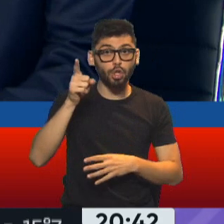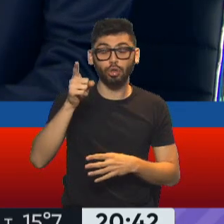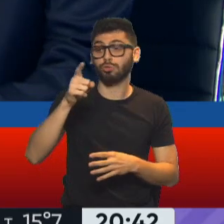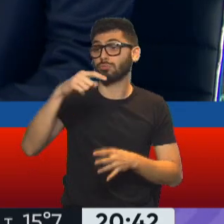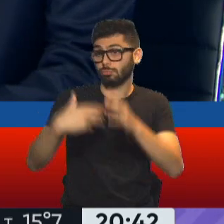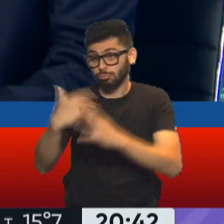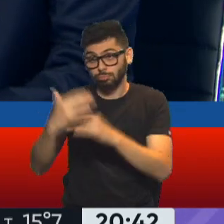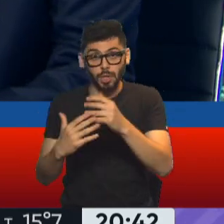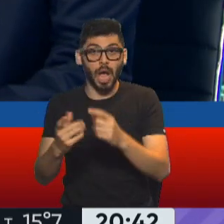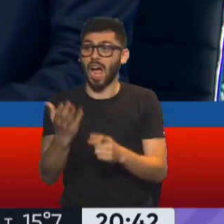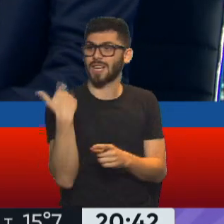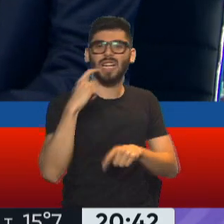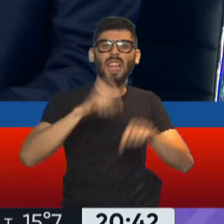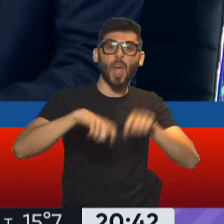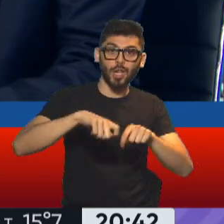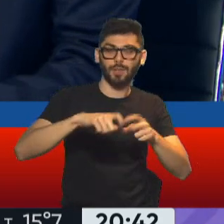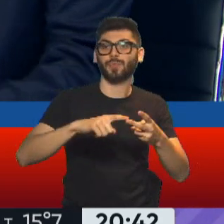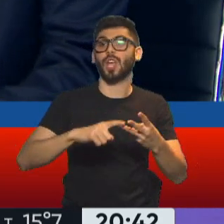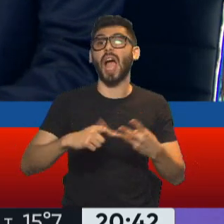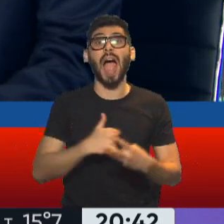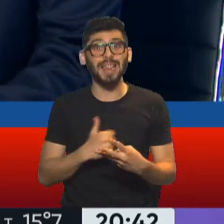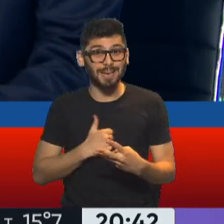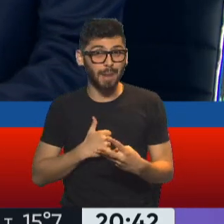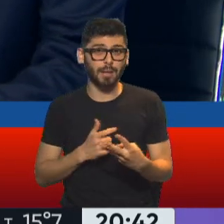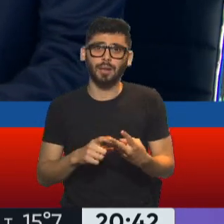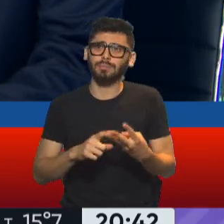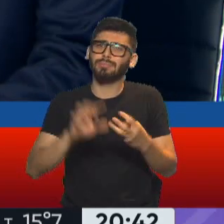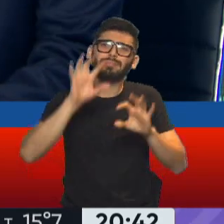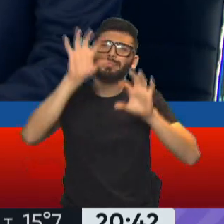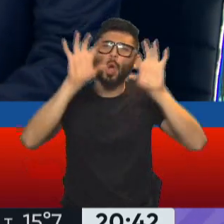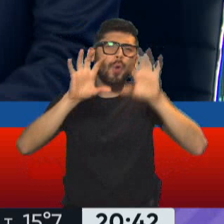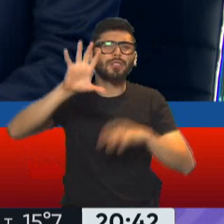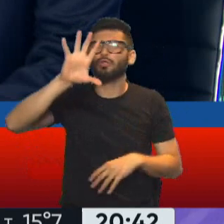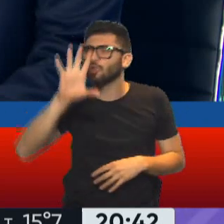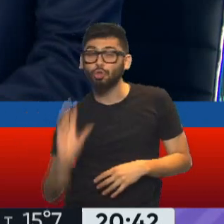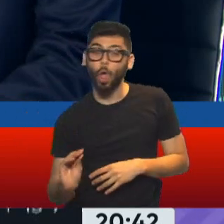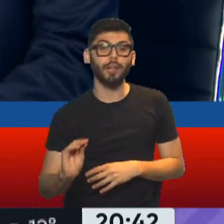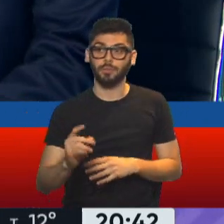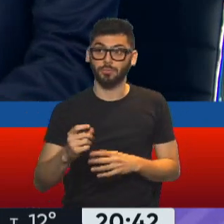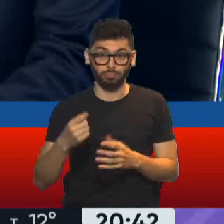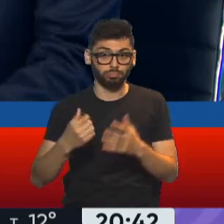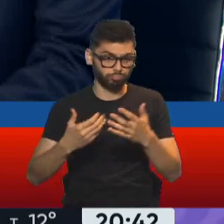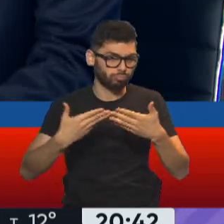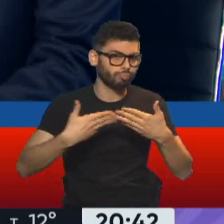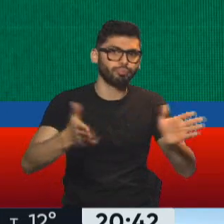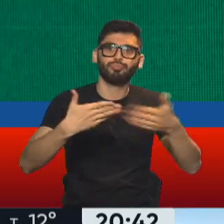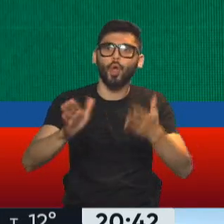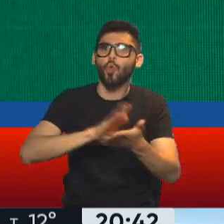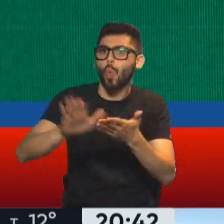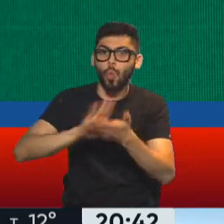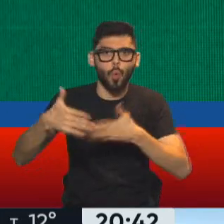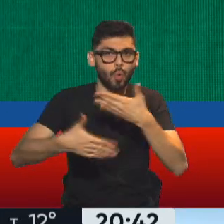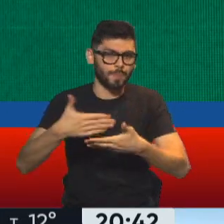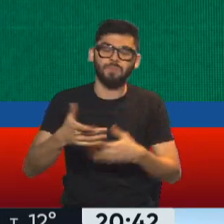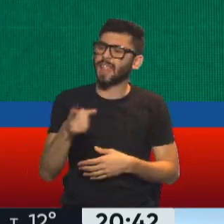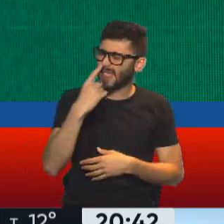también en Santiago del Estero, en Catamarca, en todas las provincias, poniendo en marcha inauguraciones y obras. Es interesante eso,